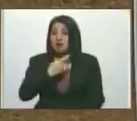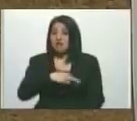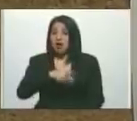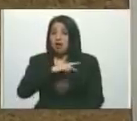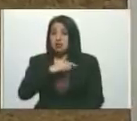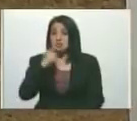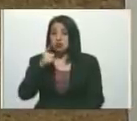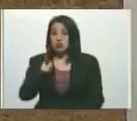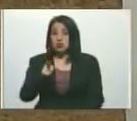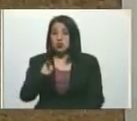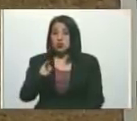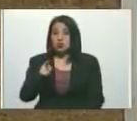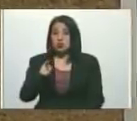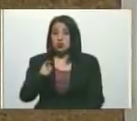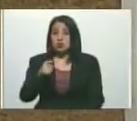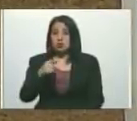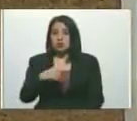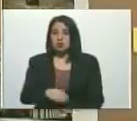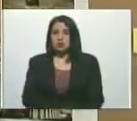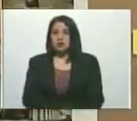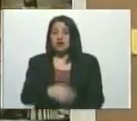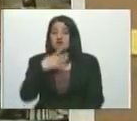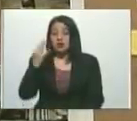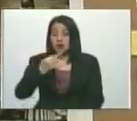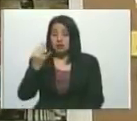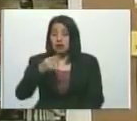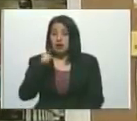lo saca Reporte 1. Esta es la verdad verdadera.